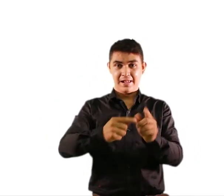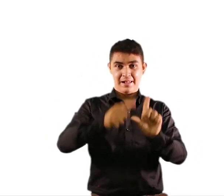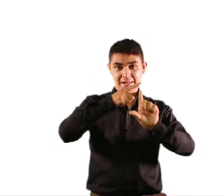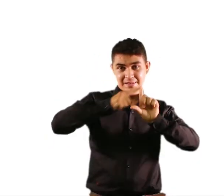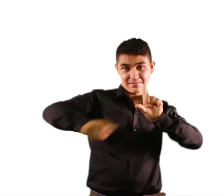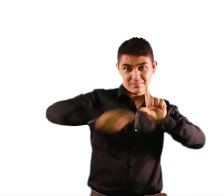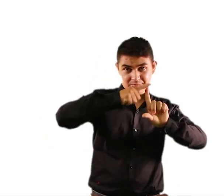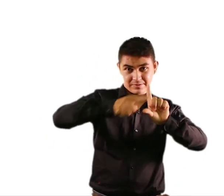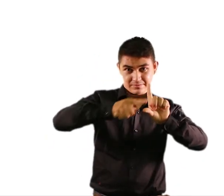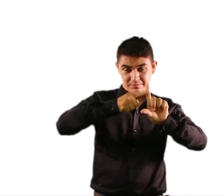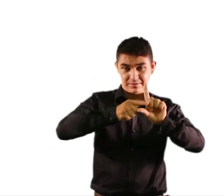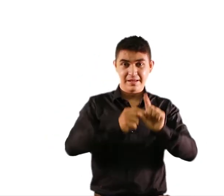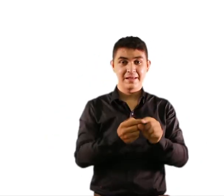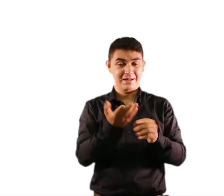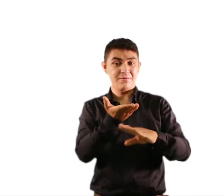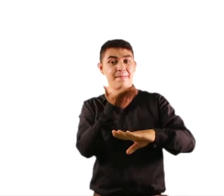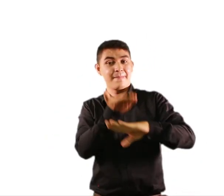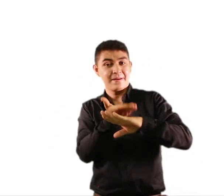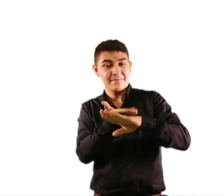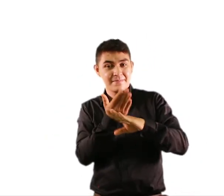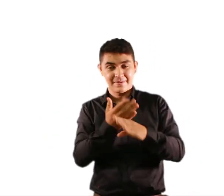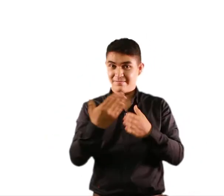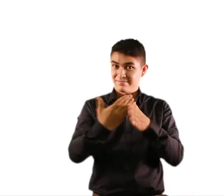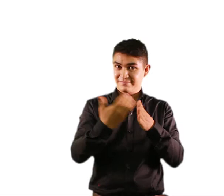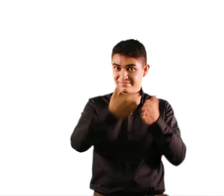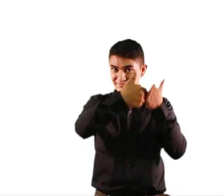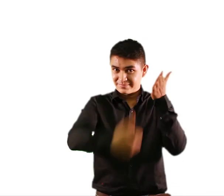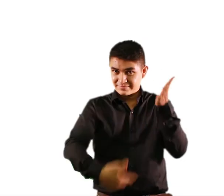estaba pidiendo el problema.